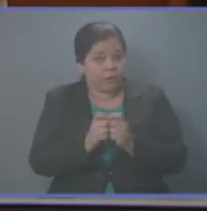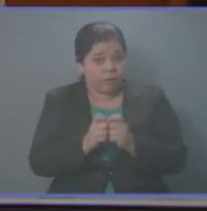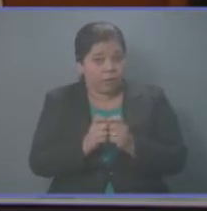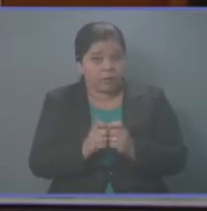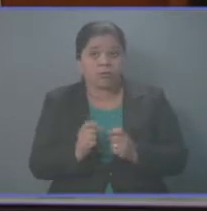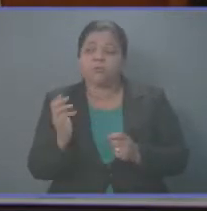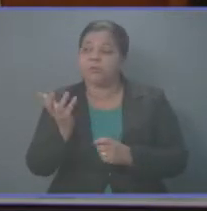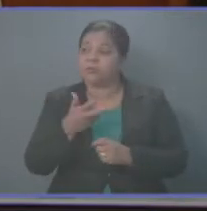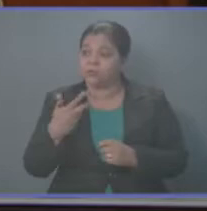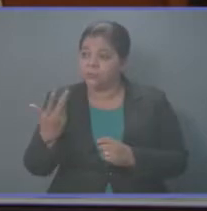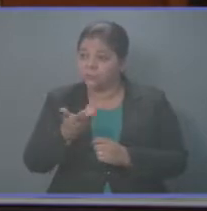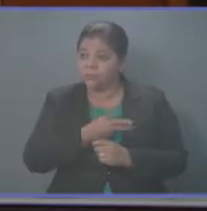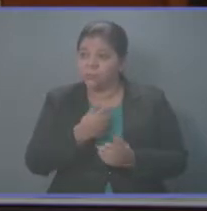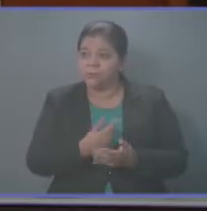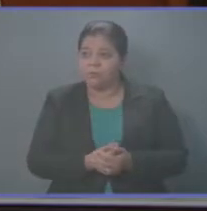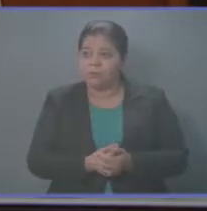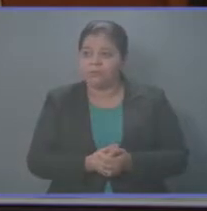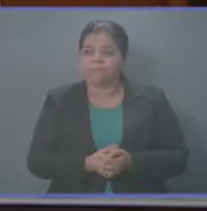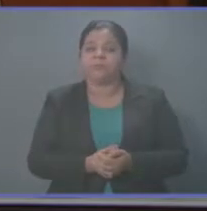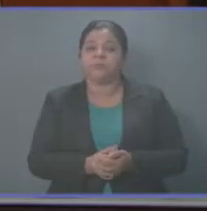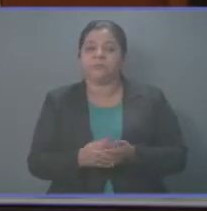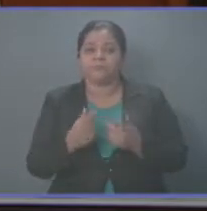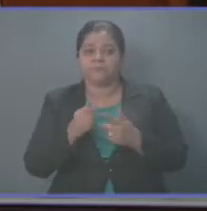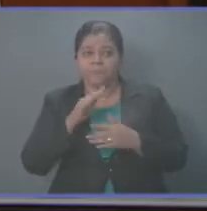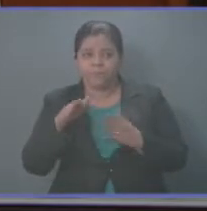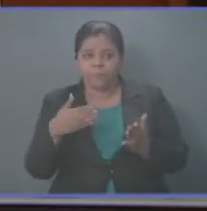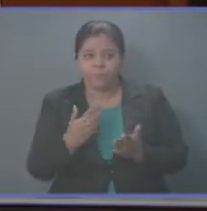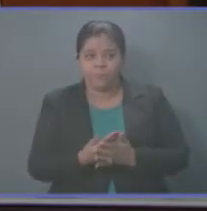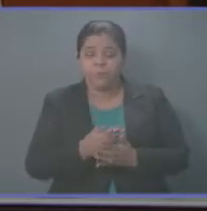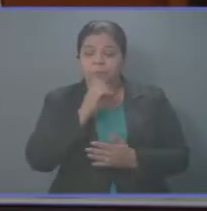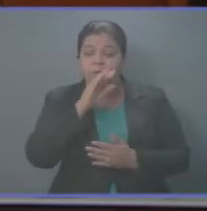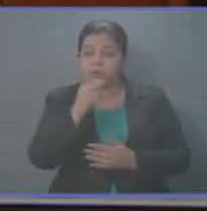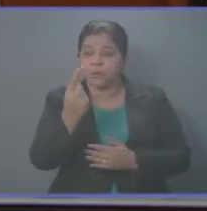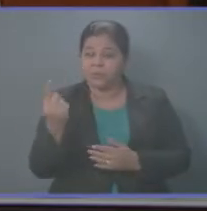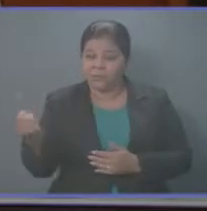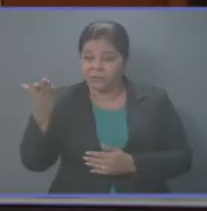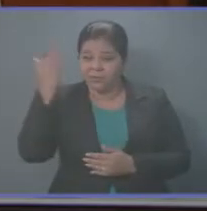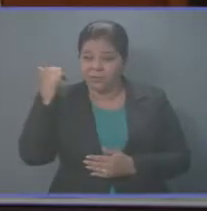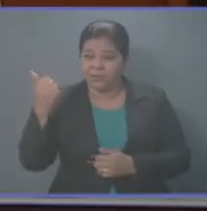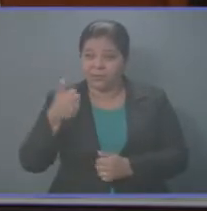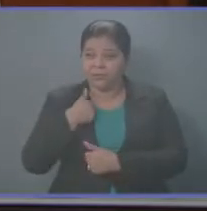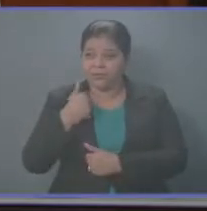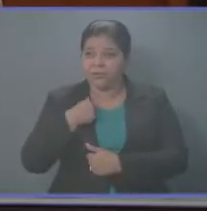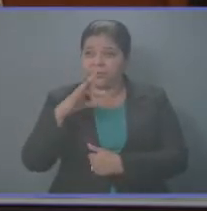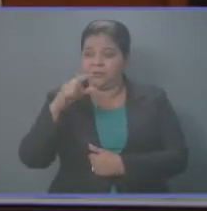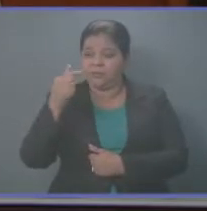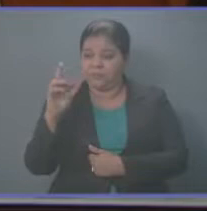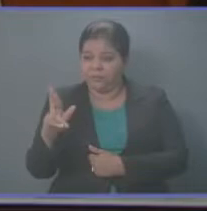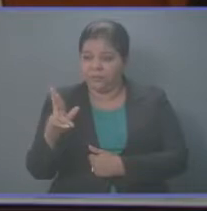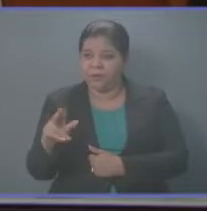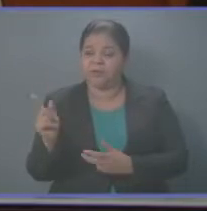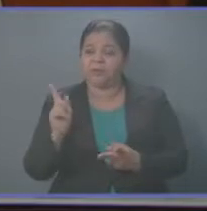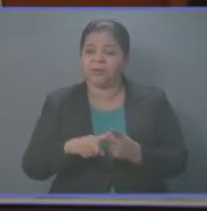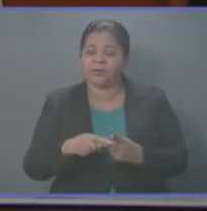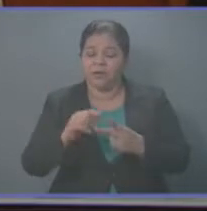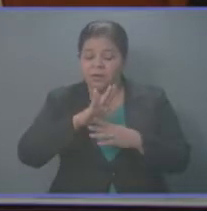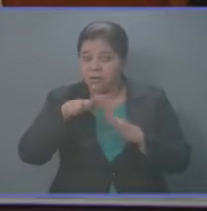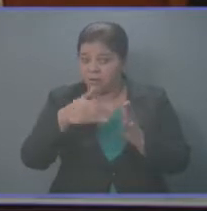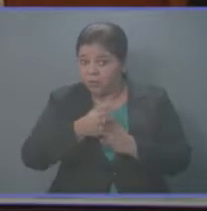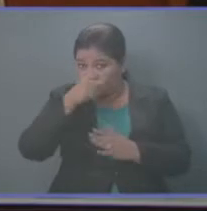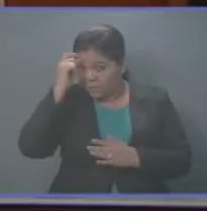lo asumieron. Está la PNC, los veteranos, la Fiscalía General de la República, la estabilidad